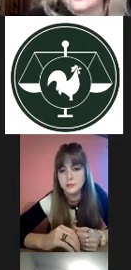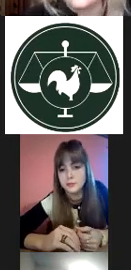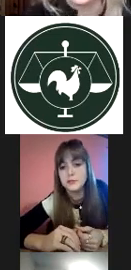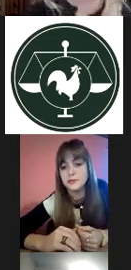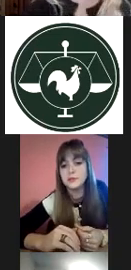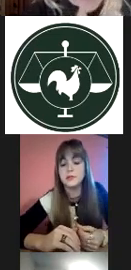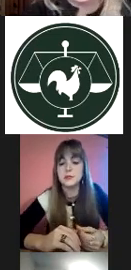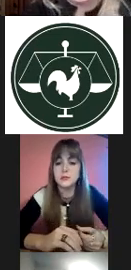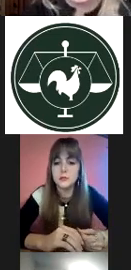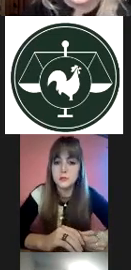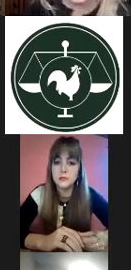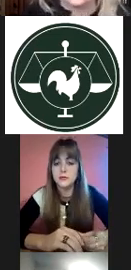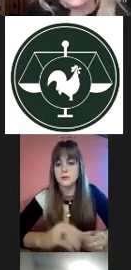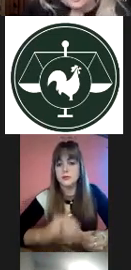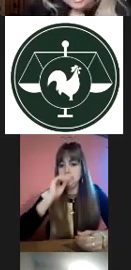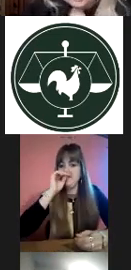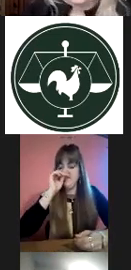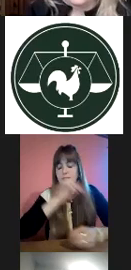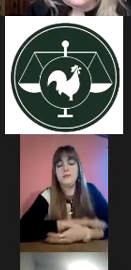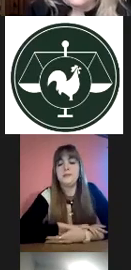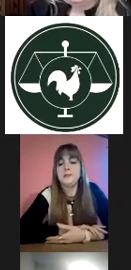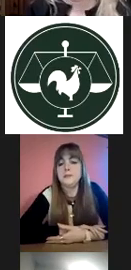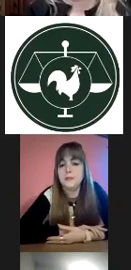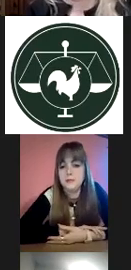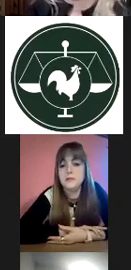los inconvenientes que plantean otros zoonosis.